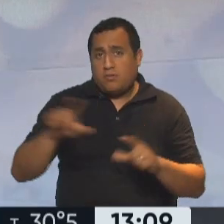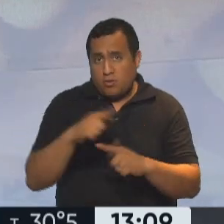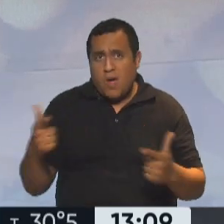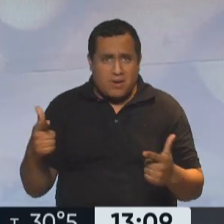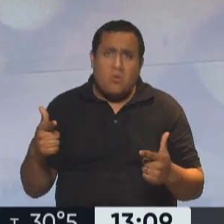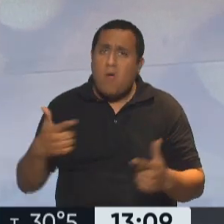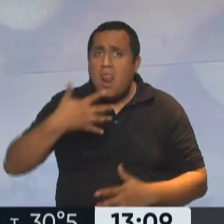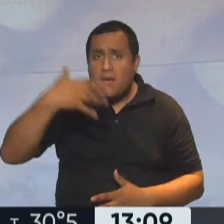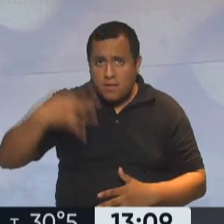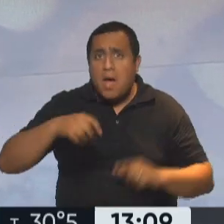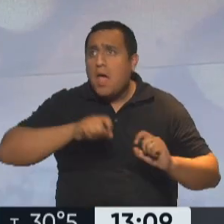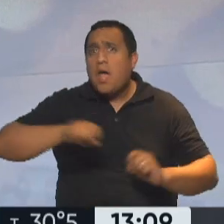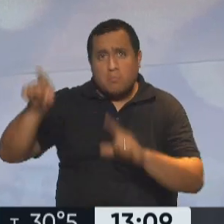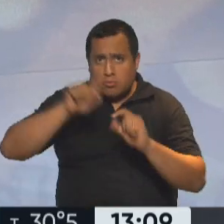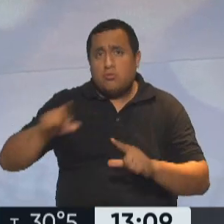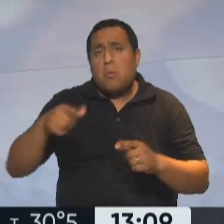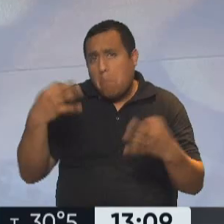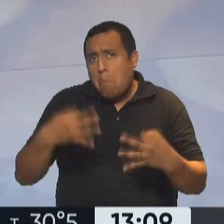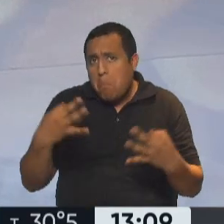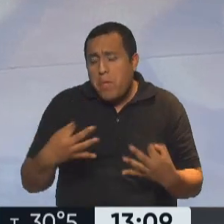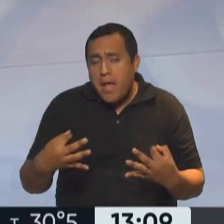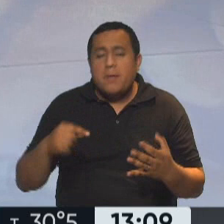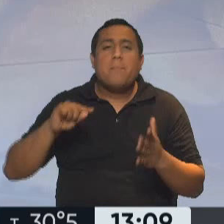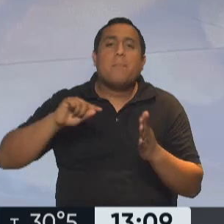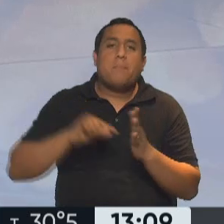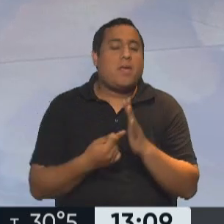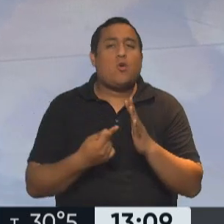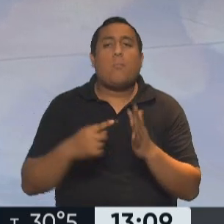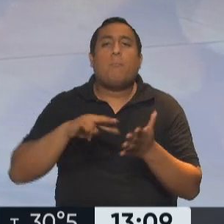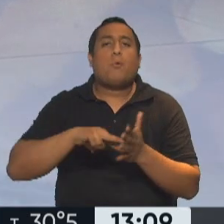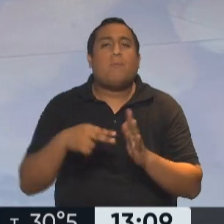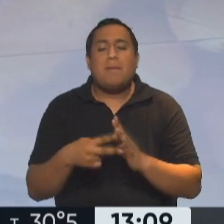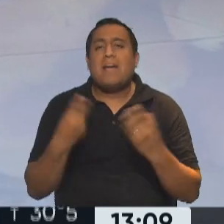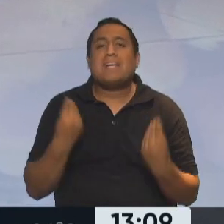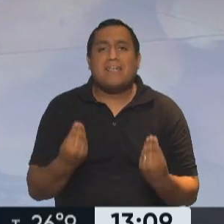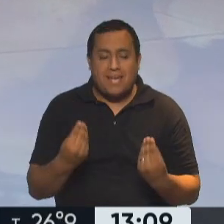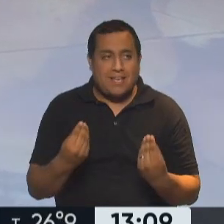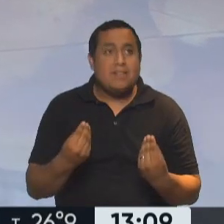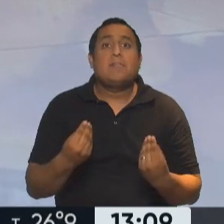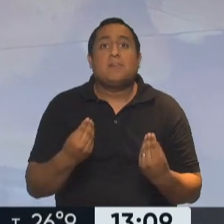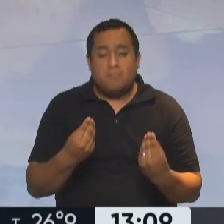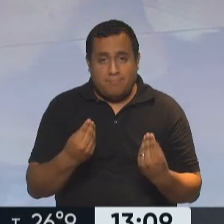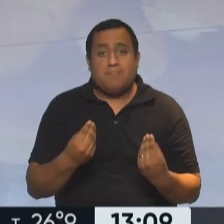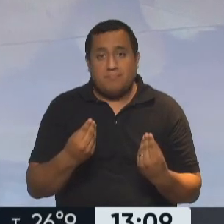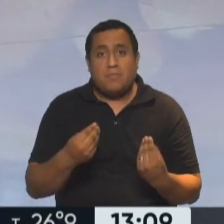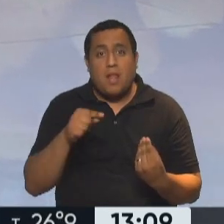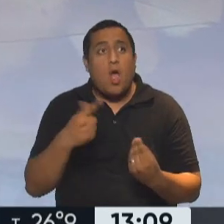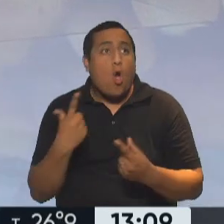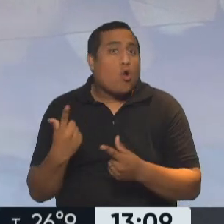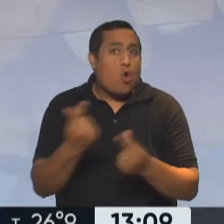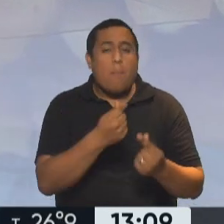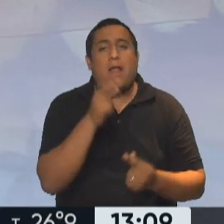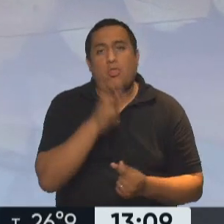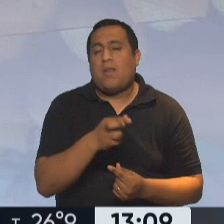estamos bien en materia de superávit comercial, sino porque tenemos una demanda importadora de dólares, particularmente en el marco